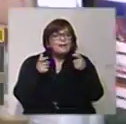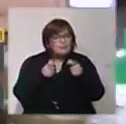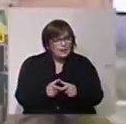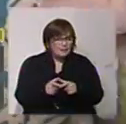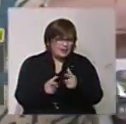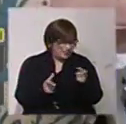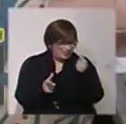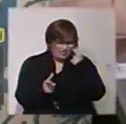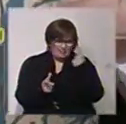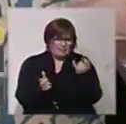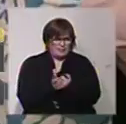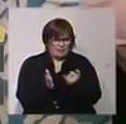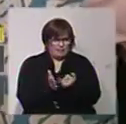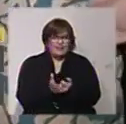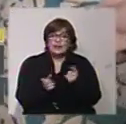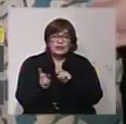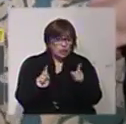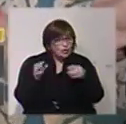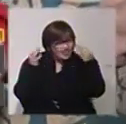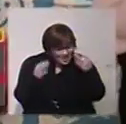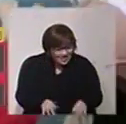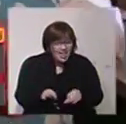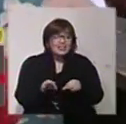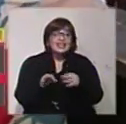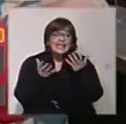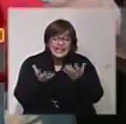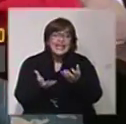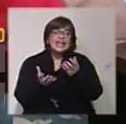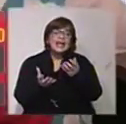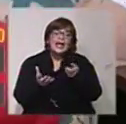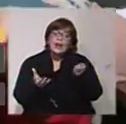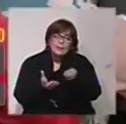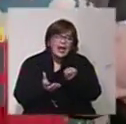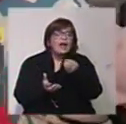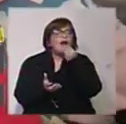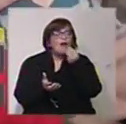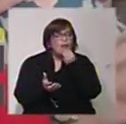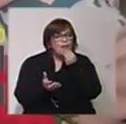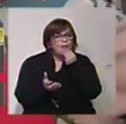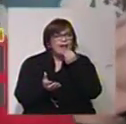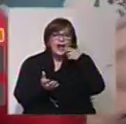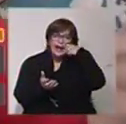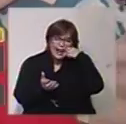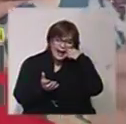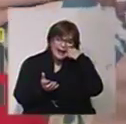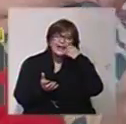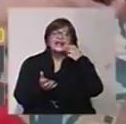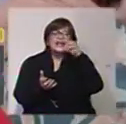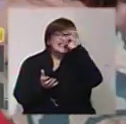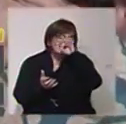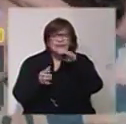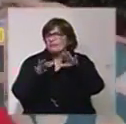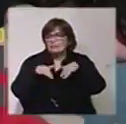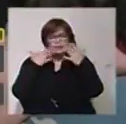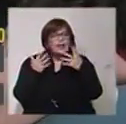para el fundamentalista de la buena comida y que quiere el día que viene a comer una parrillada, comerse el pedacito de carne, un matambrito de cerdo con papas fritas, quiere que sea